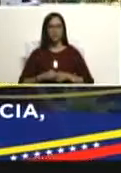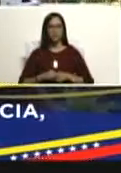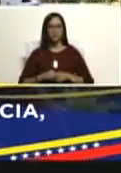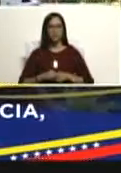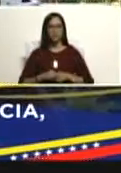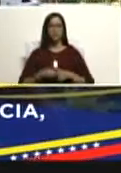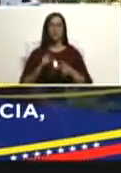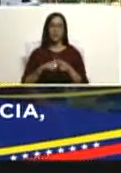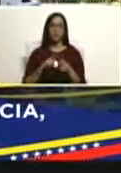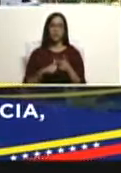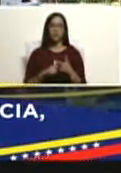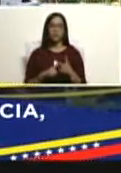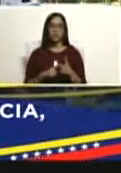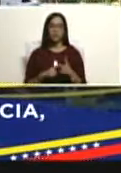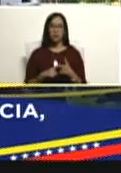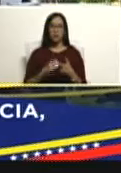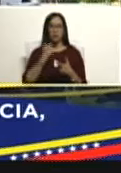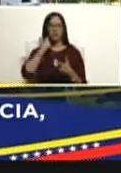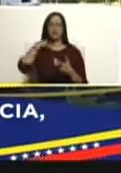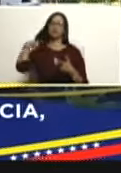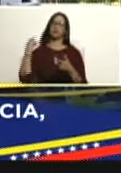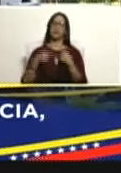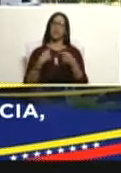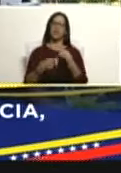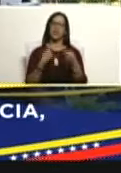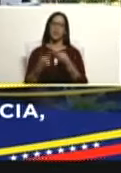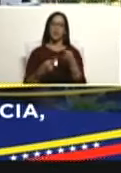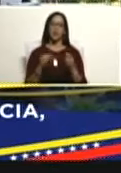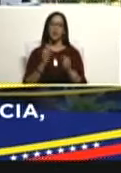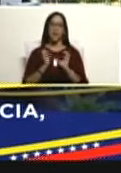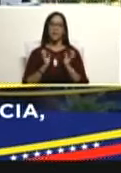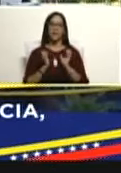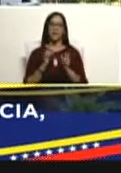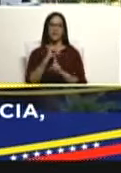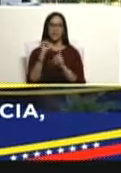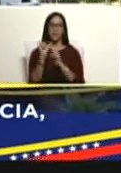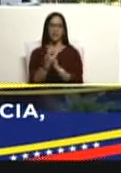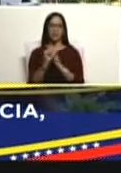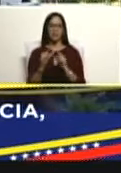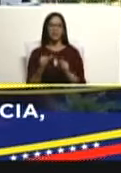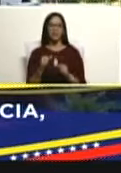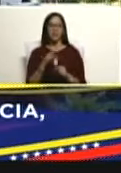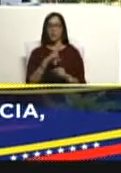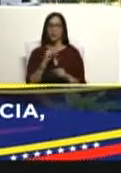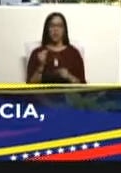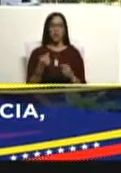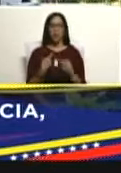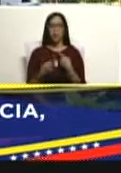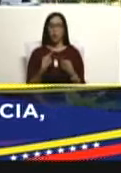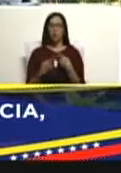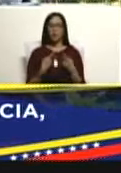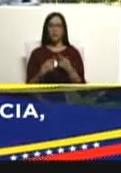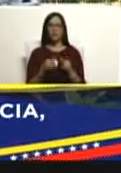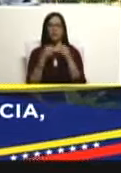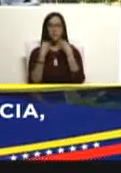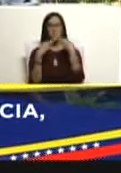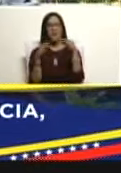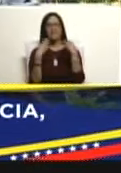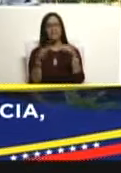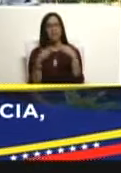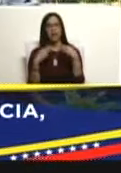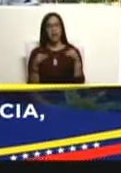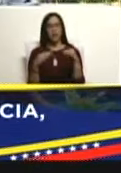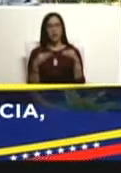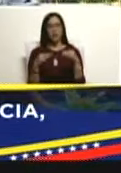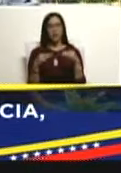Así que se aceleró la emergencia climática. Y no se trata de transmitir un mensaje,